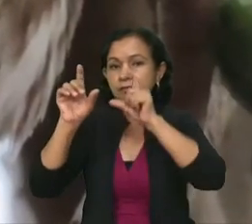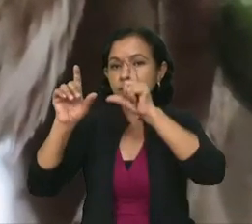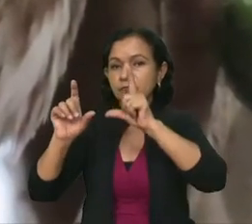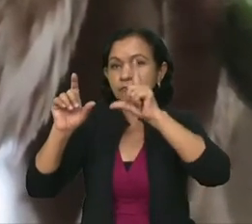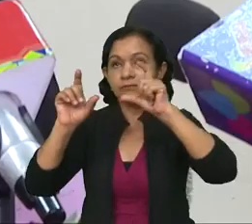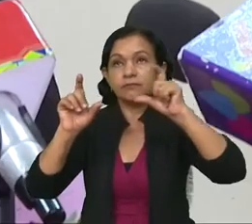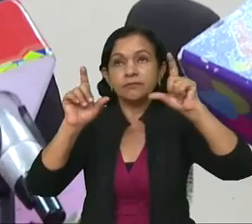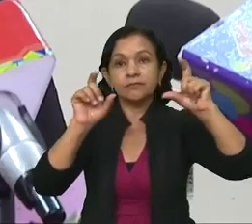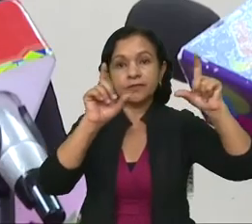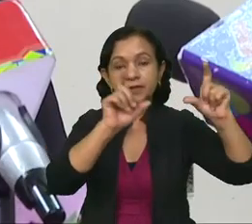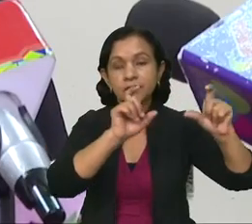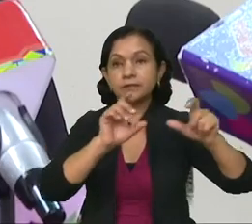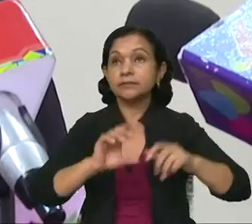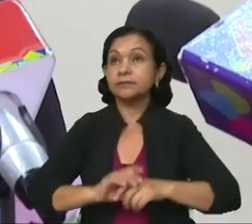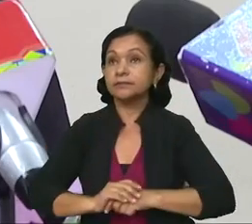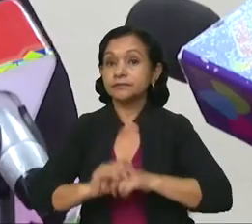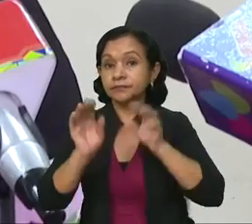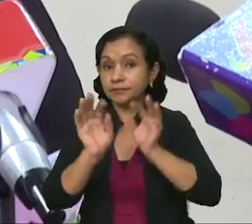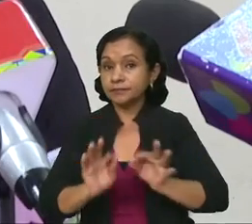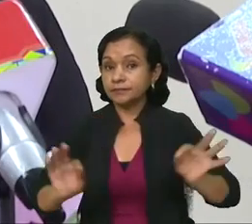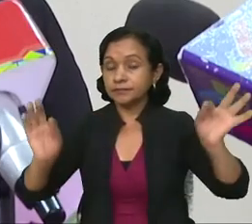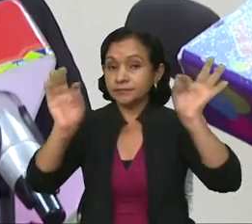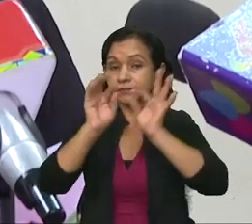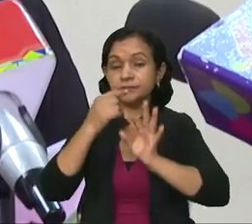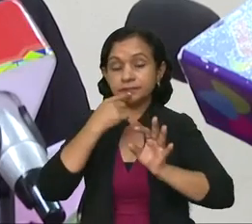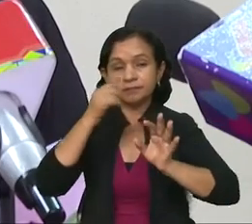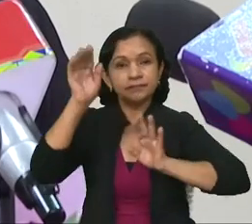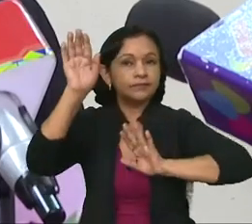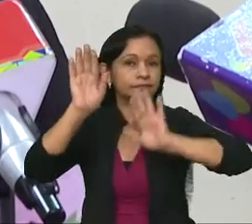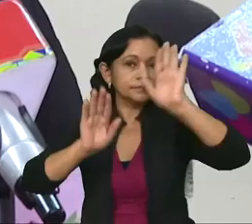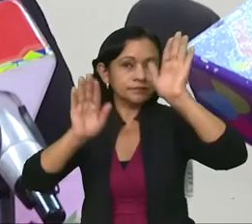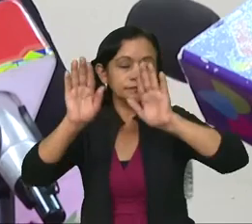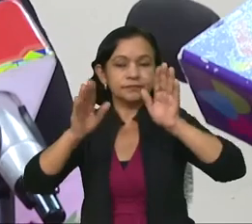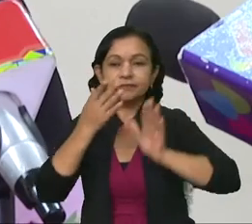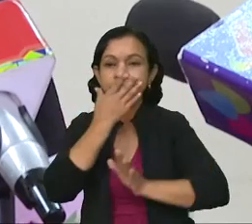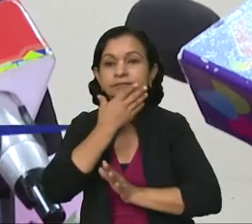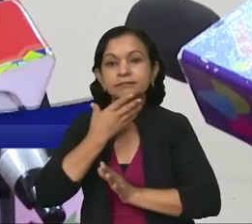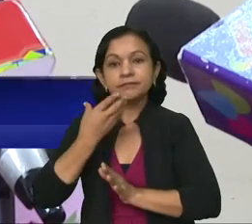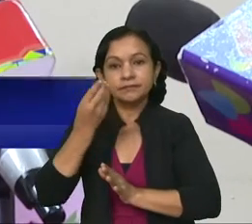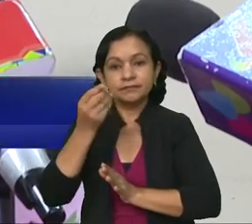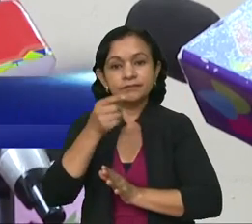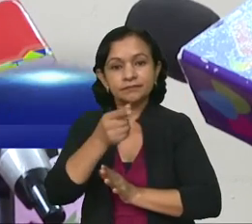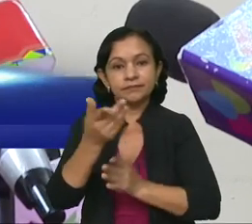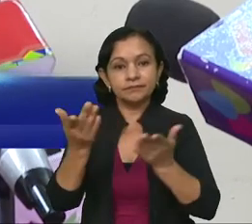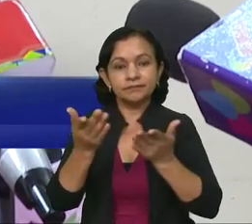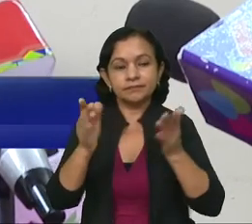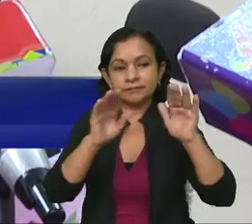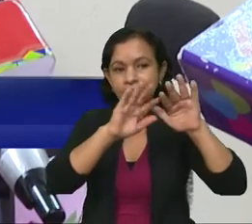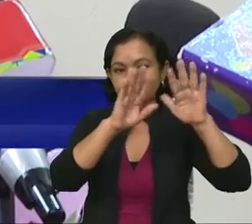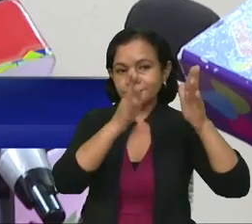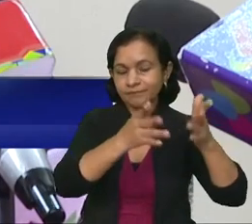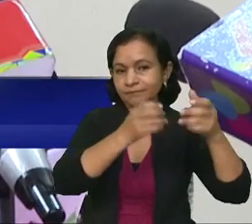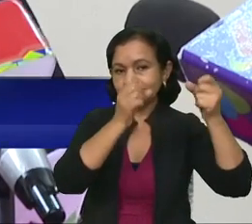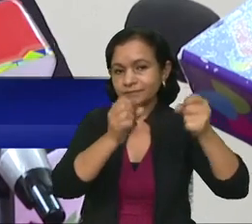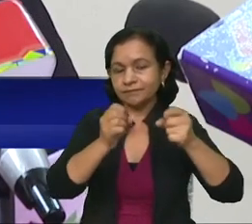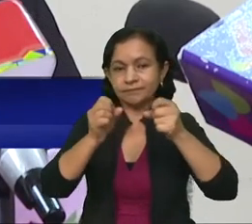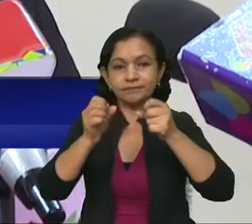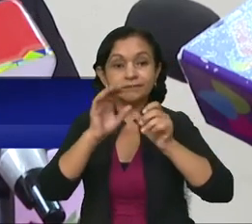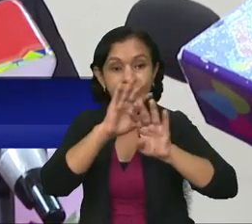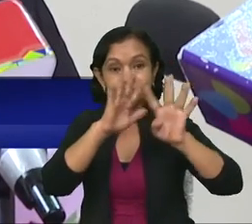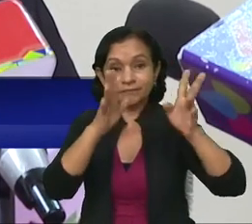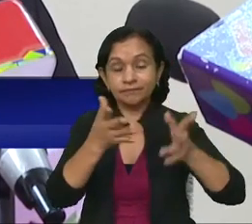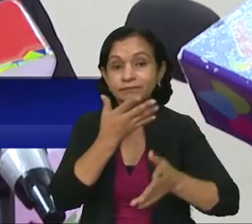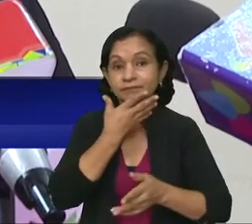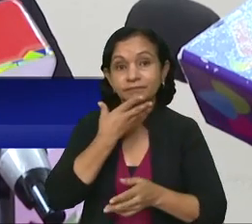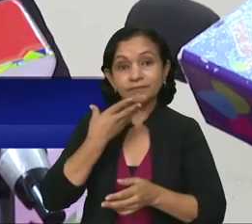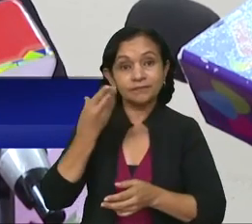fotografías. Es importante destacar en esto la participación de la juventud, principalmente las chavalas, muchachas jóvenes,